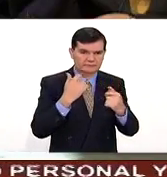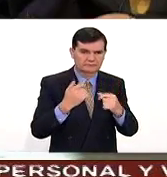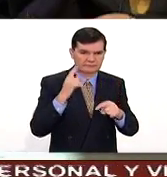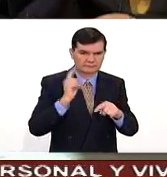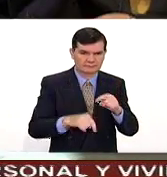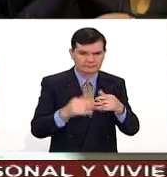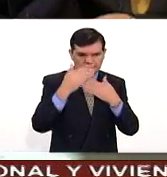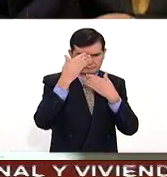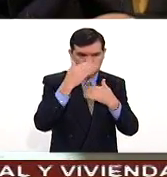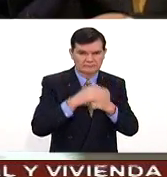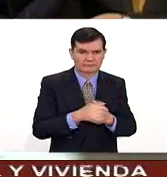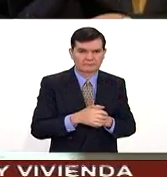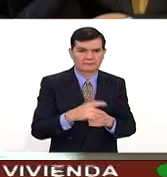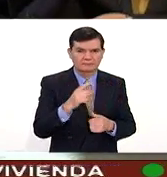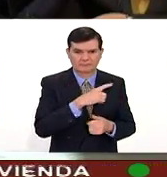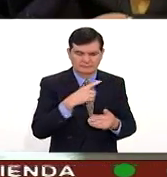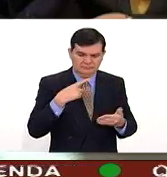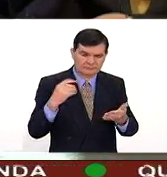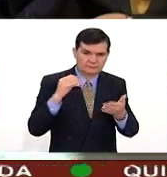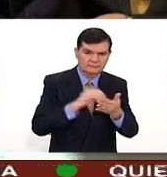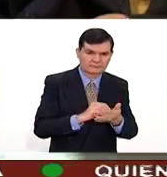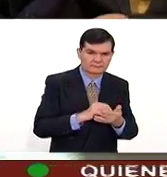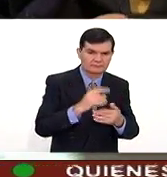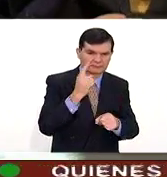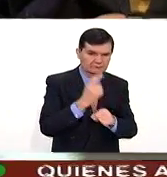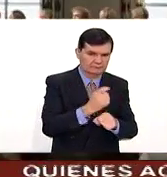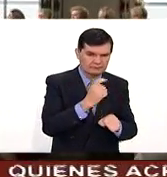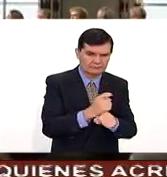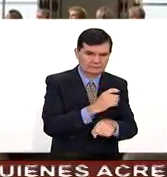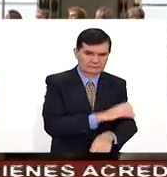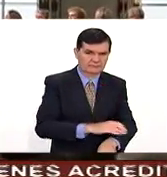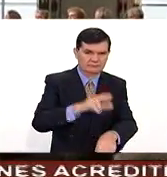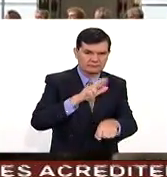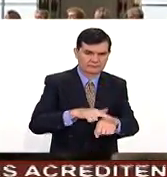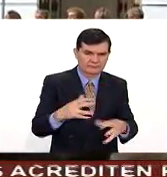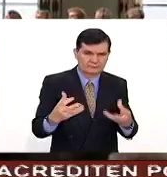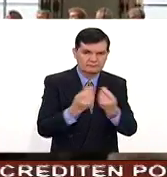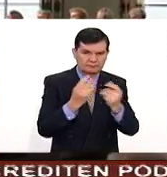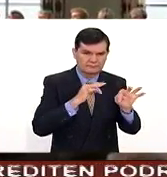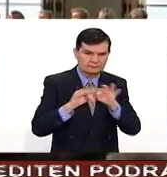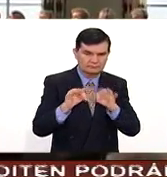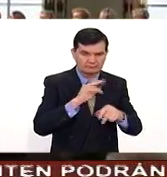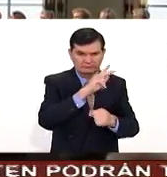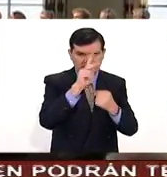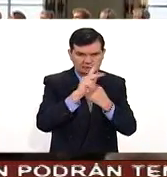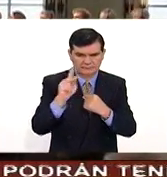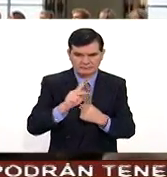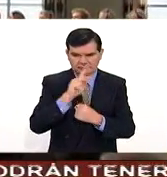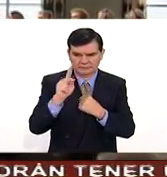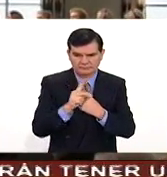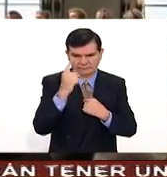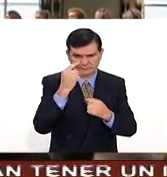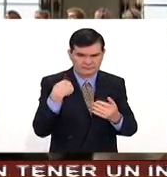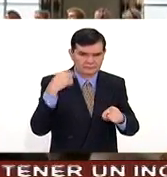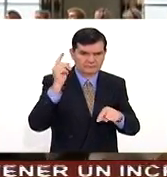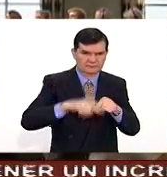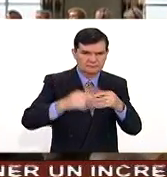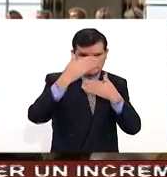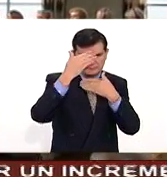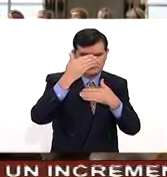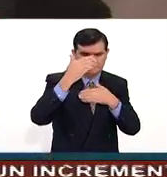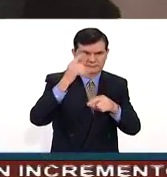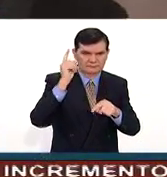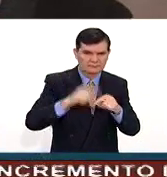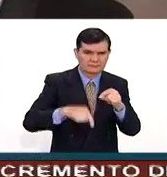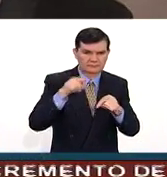terrorismo. Tenemos que colocar con máxima prioridad la coordinación y cooperación entre los países para detener el terrorismo y erradicar